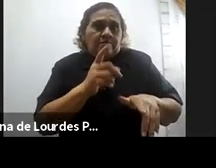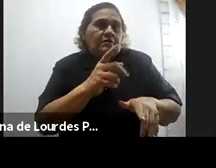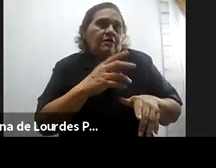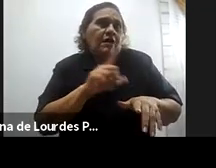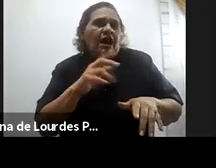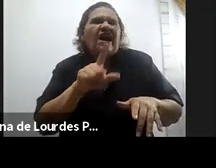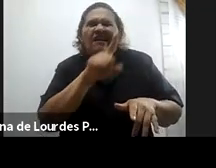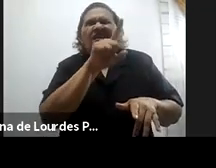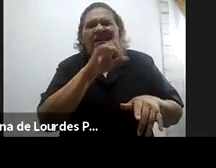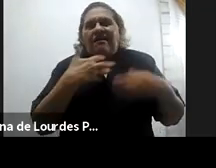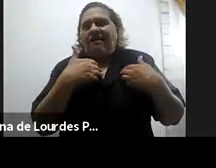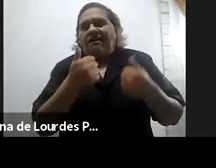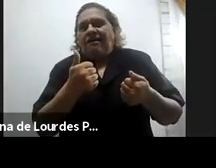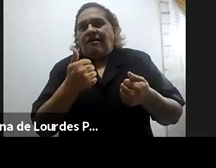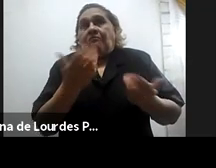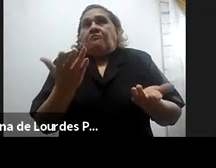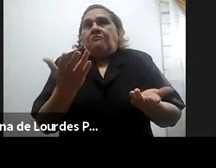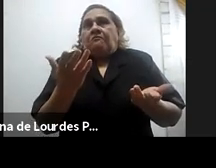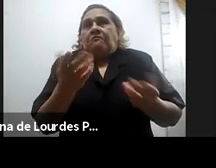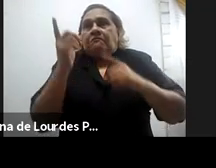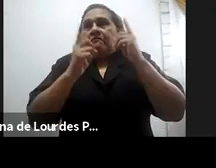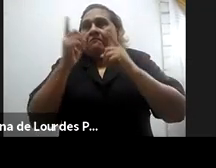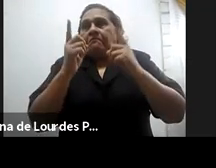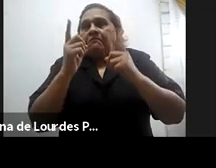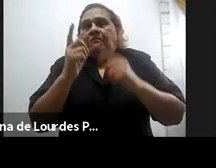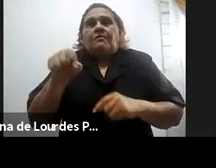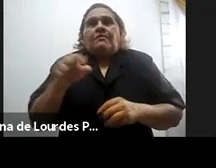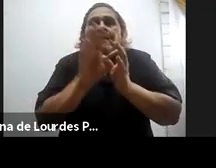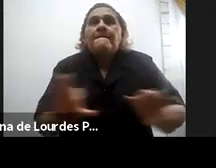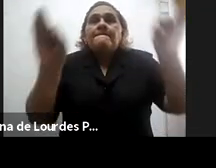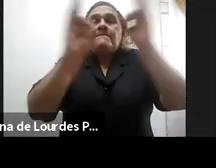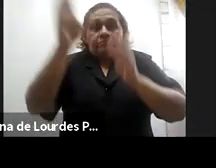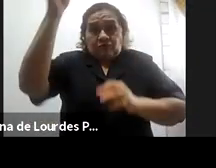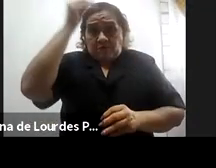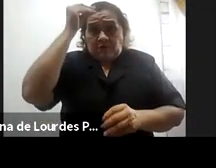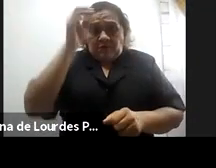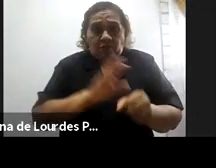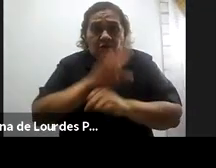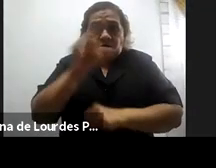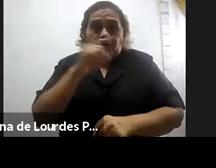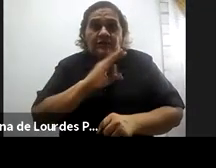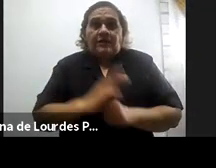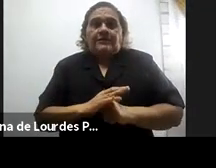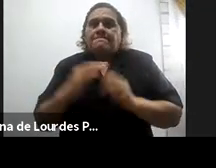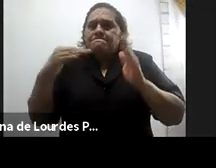¿no? Entonces, es muy, muy importante que aprendamos a detectar, pues, cuáles pueden ser estas